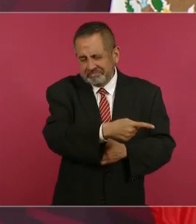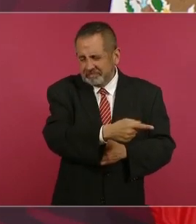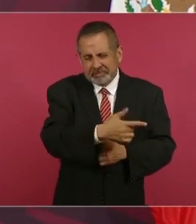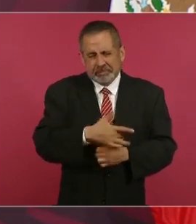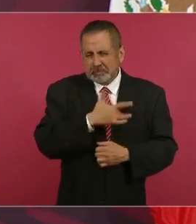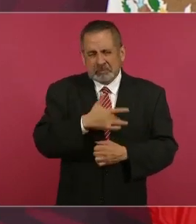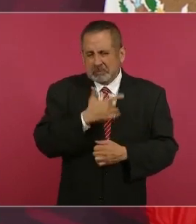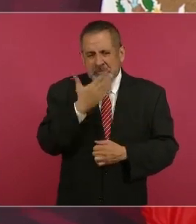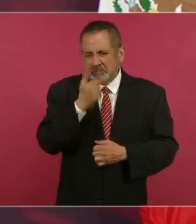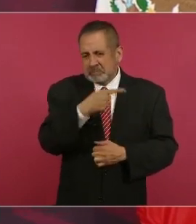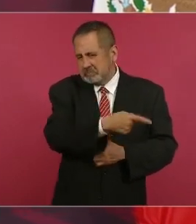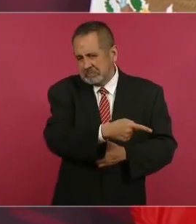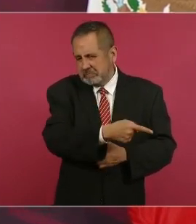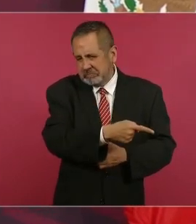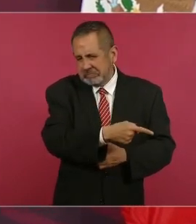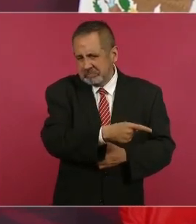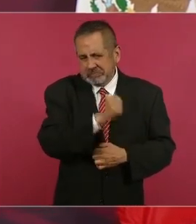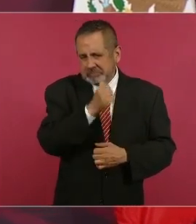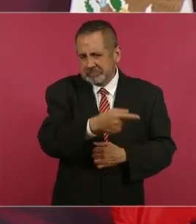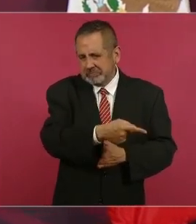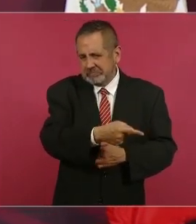en donde